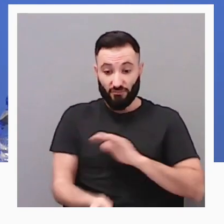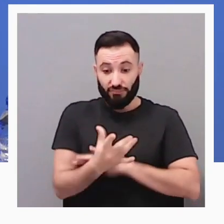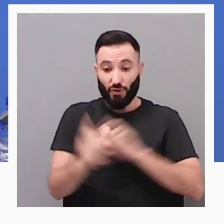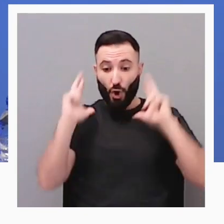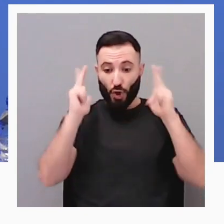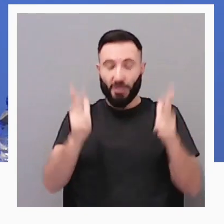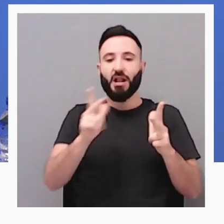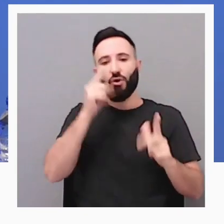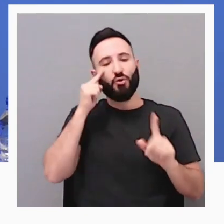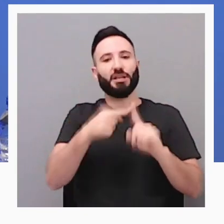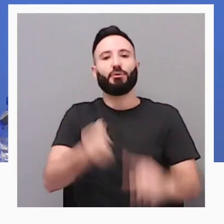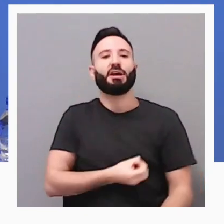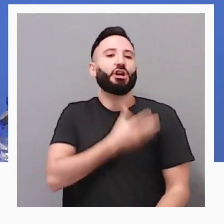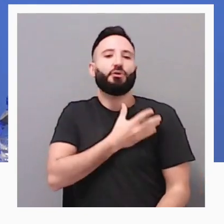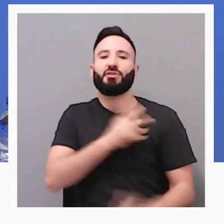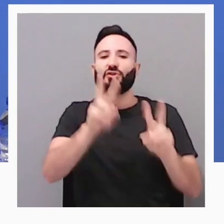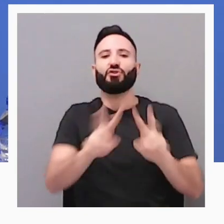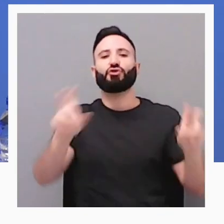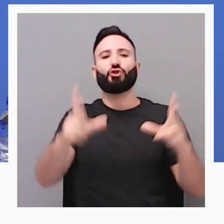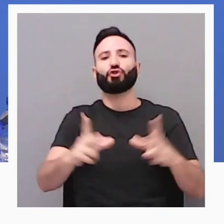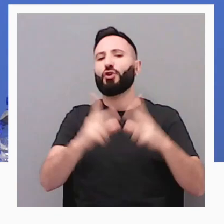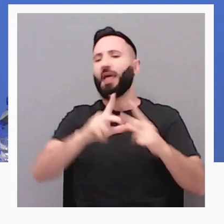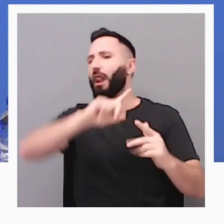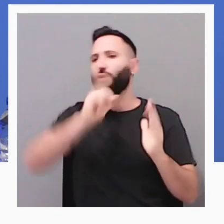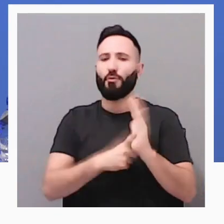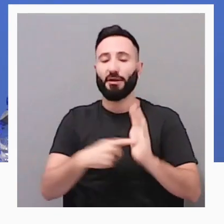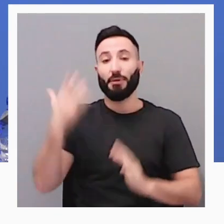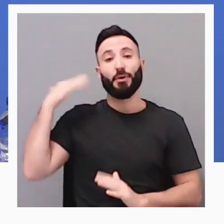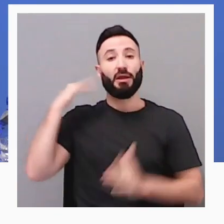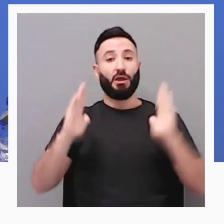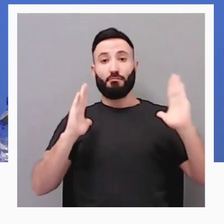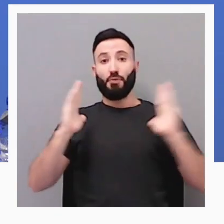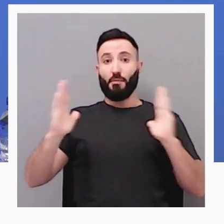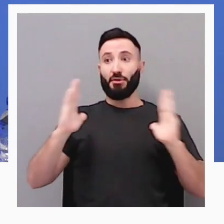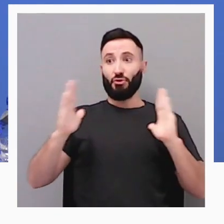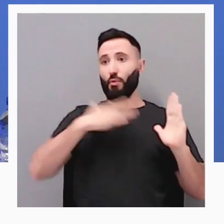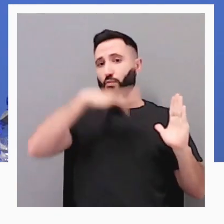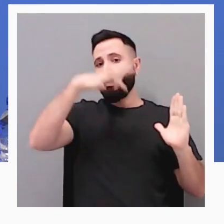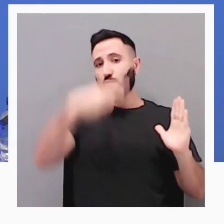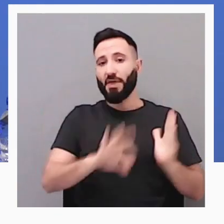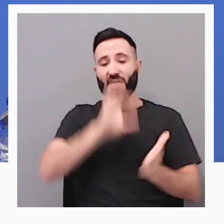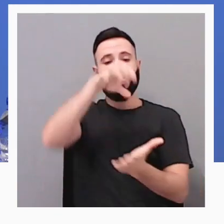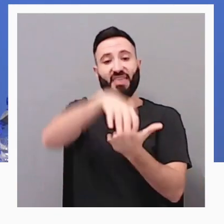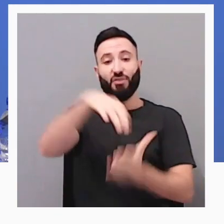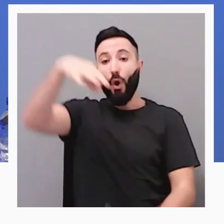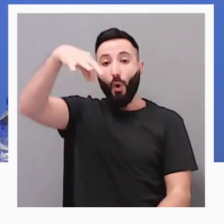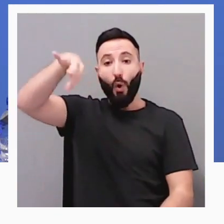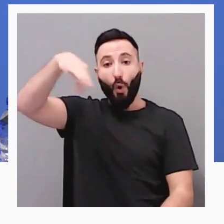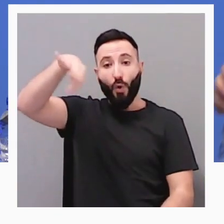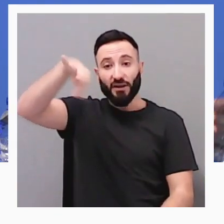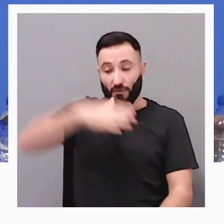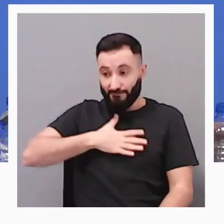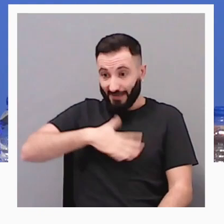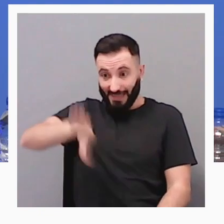vocación de innovación social total. En aquel momento probablemente sería el único centro, a mi entender,